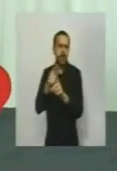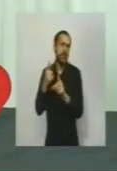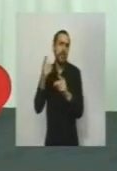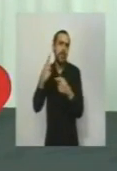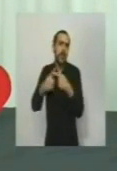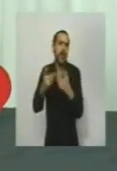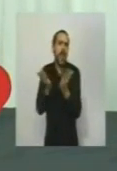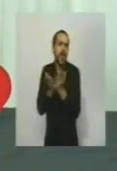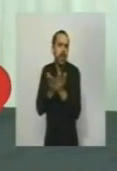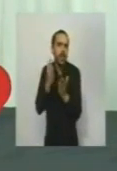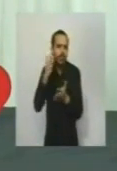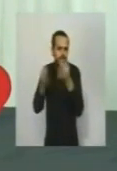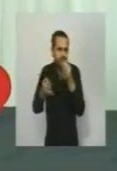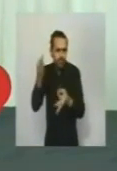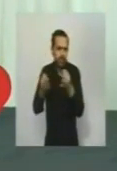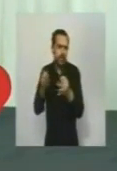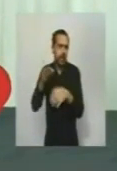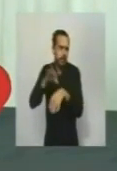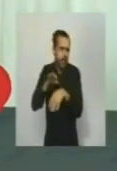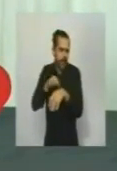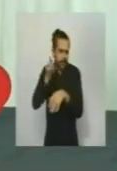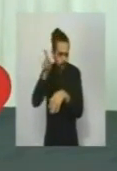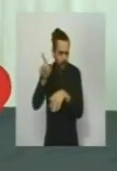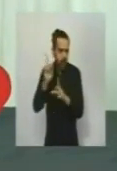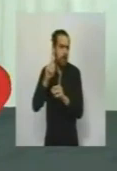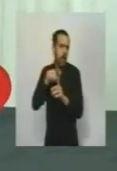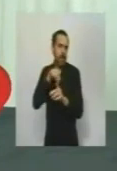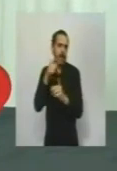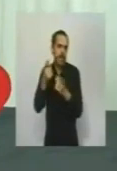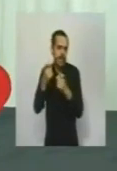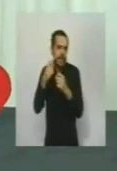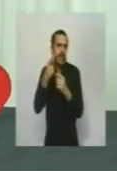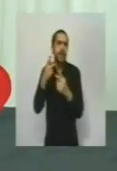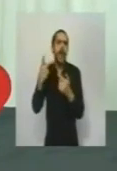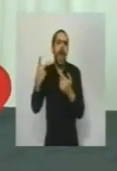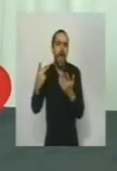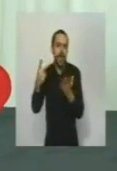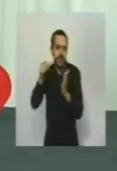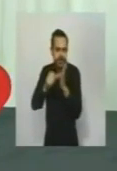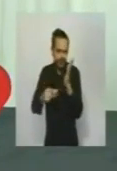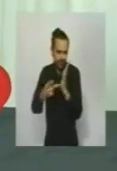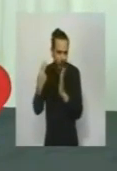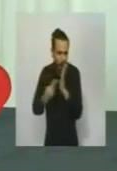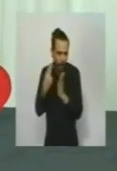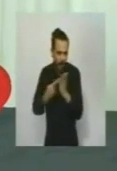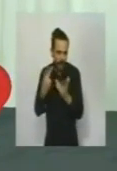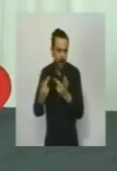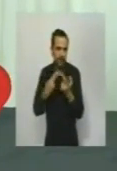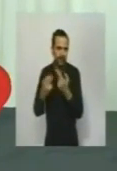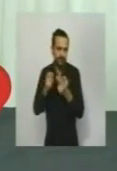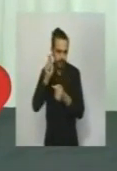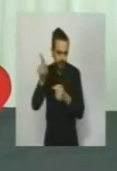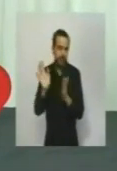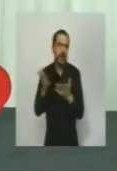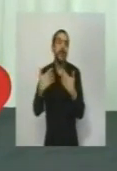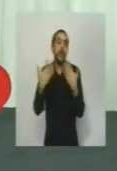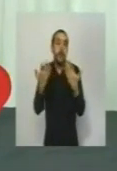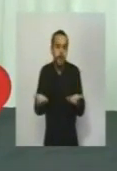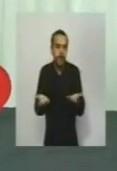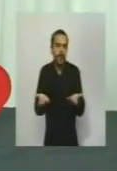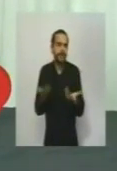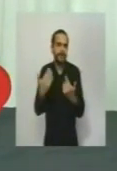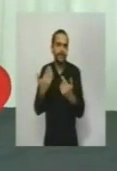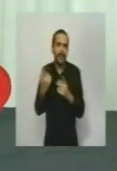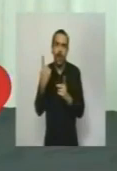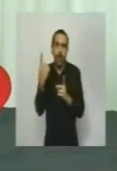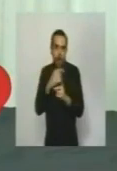patología que tenía que necesitaba una intervención quirúrgica. En este sentido, ella en ese último